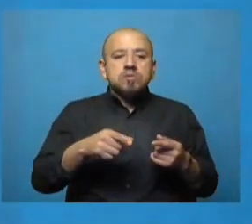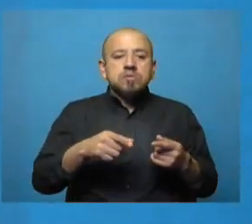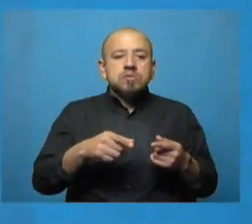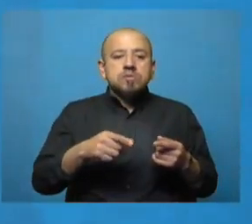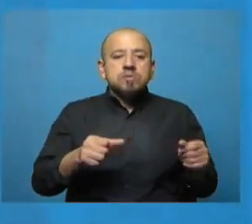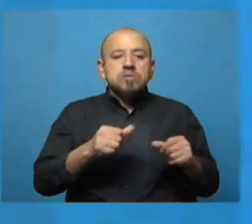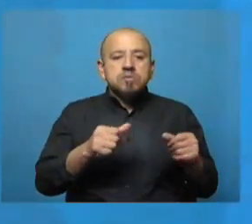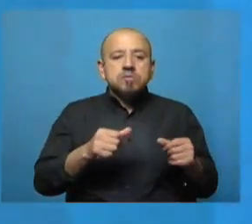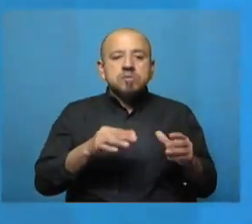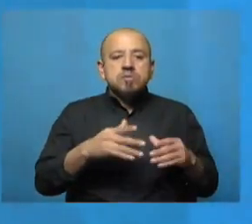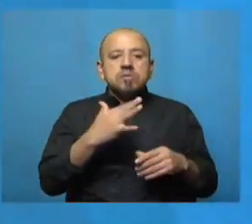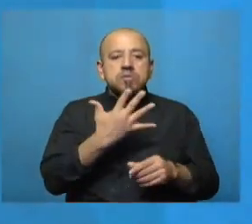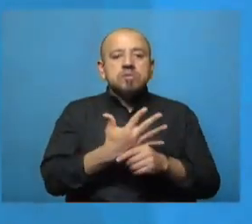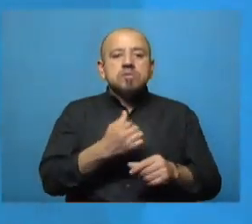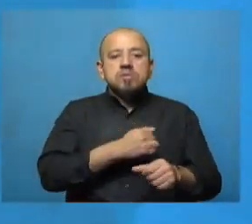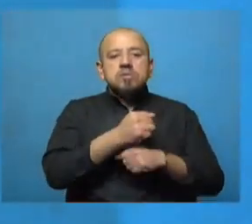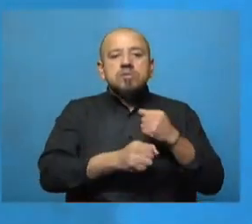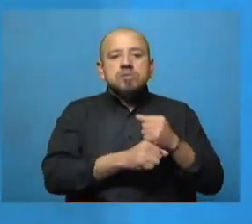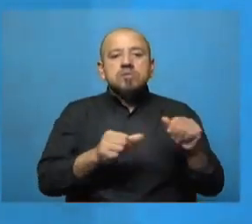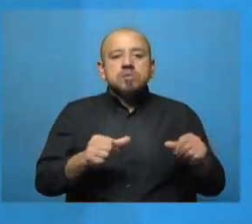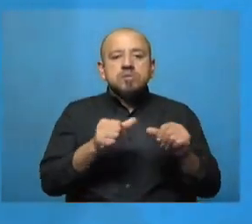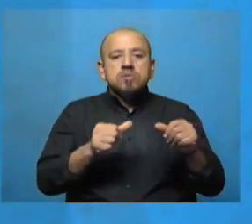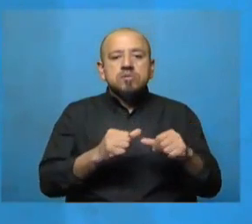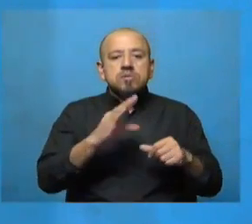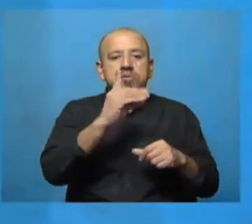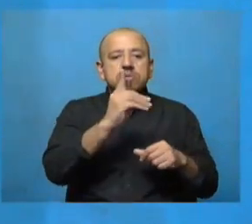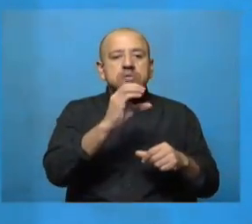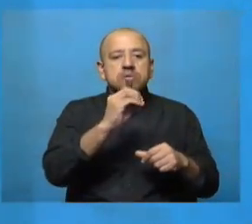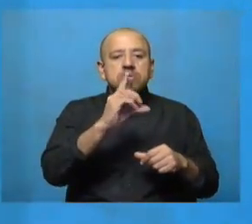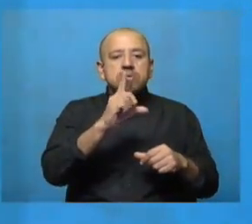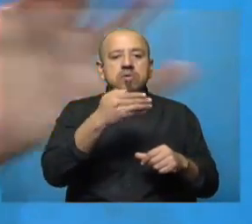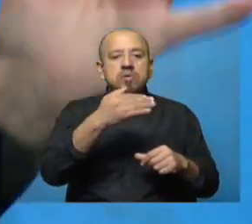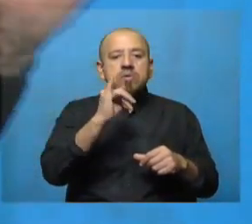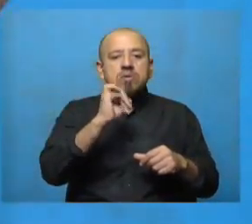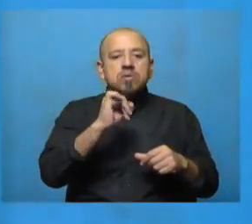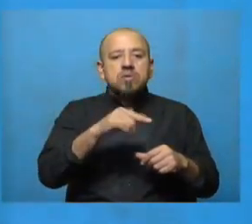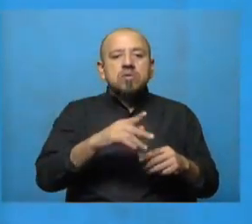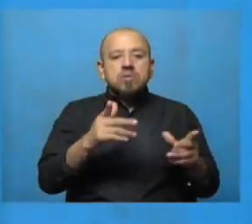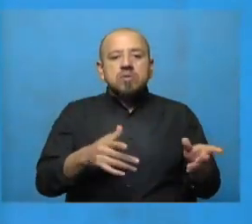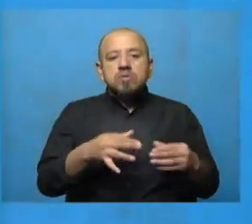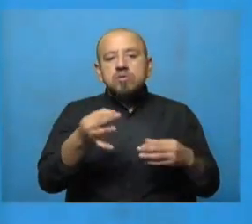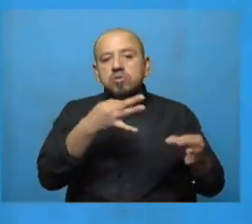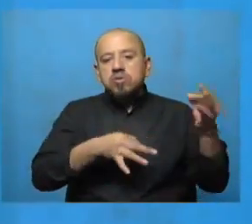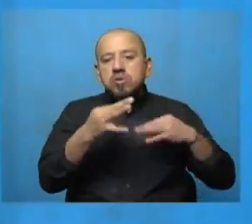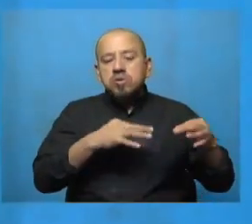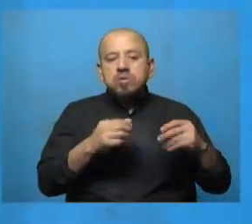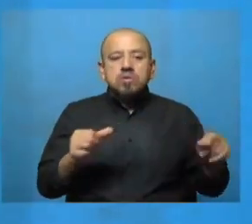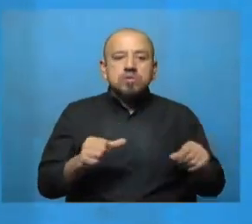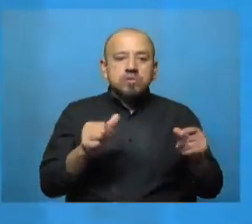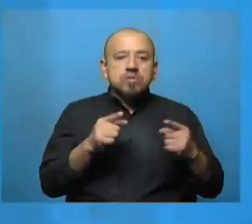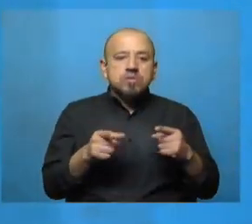ya tiene unos cinco años que lo hicimos con la gente de dolby que bueno nos dieron todas las especificaciones como había que hacerlo lo